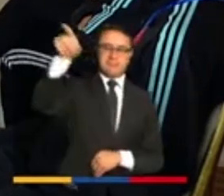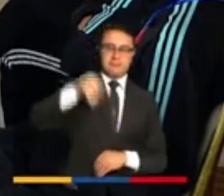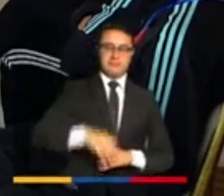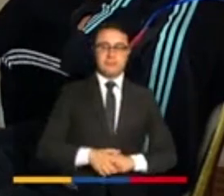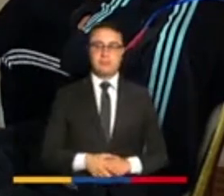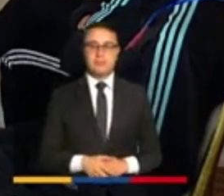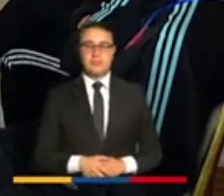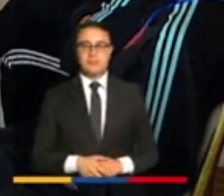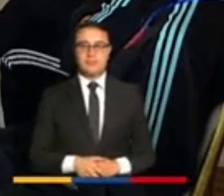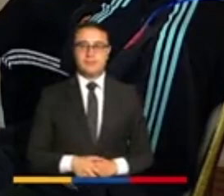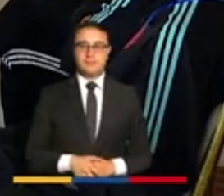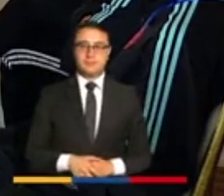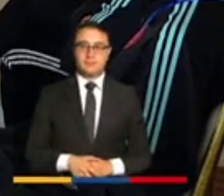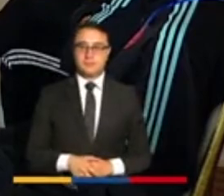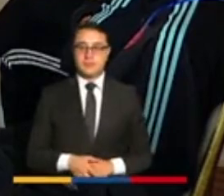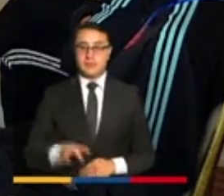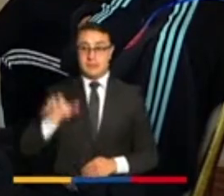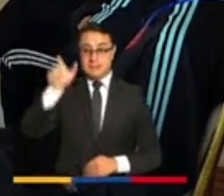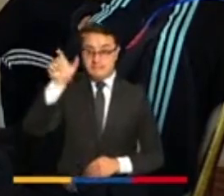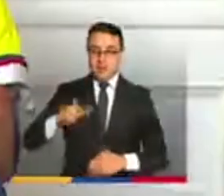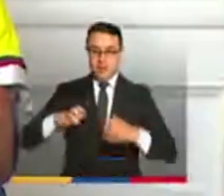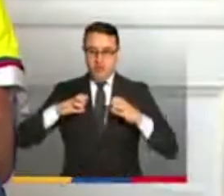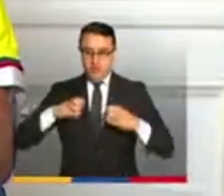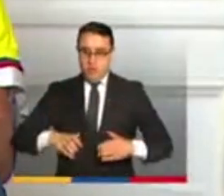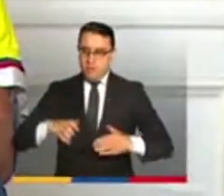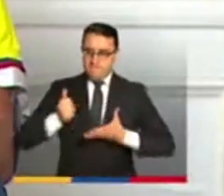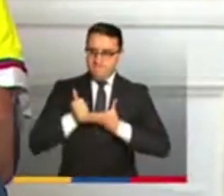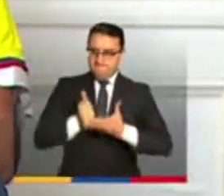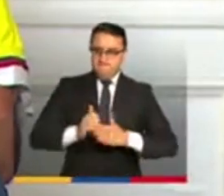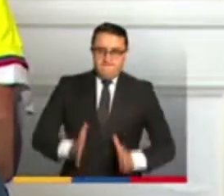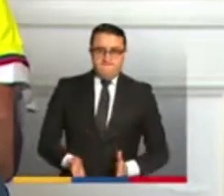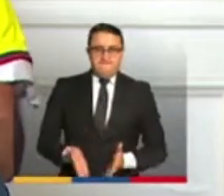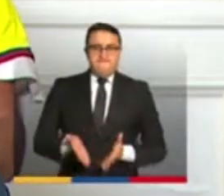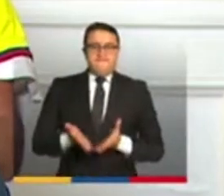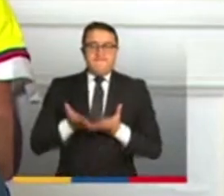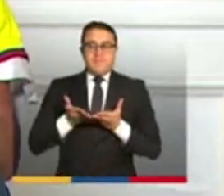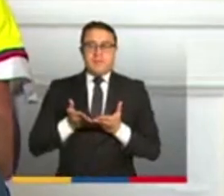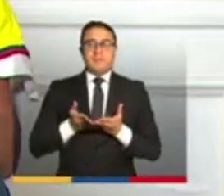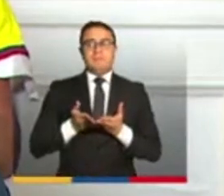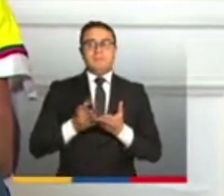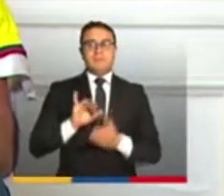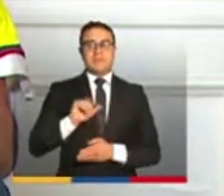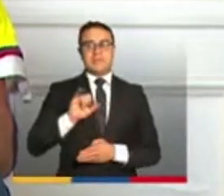Y kinesiólogo, Heinar Yadir Zorrilla Manzano.